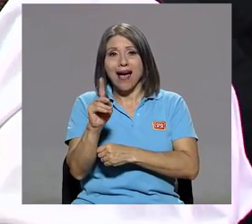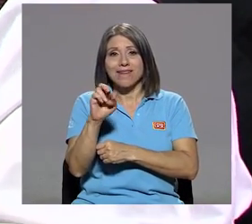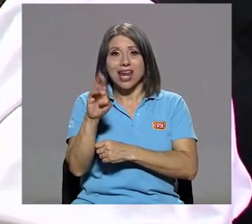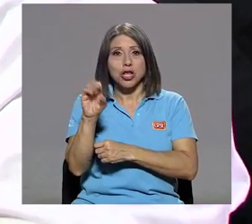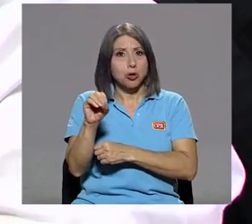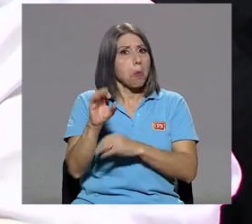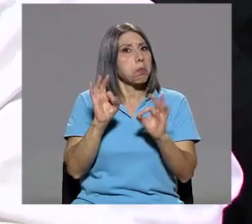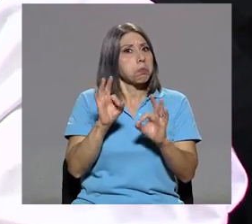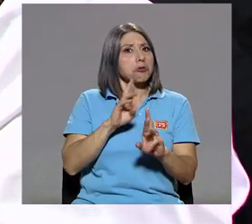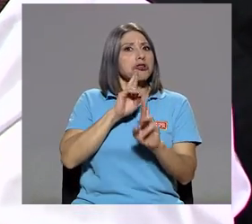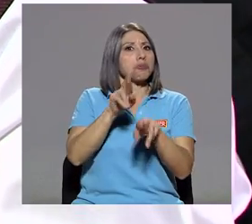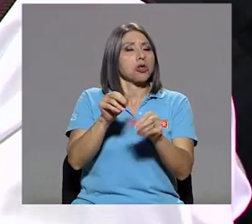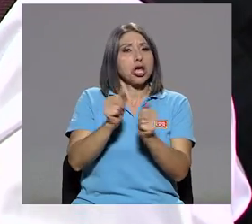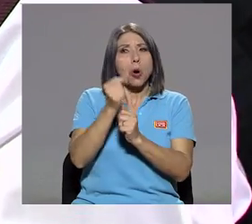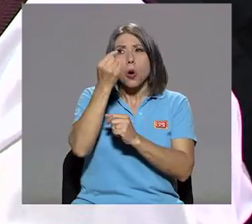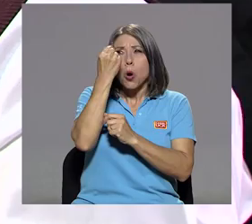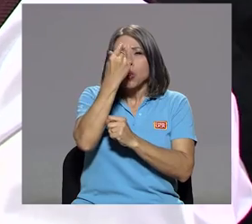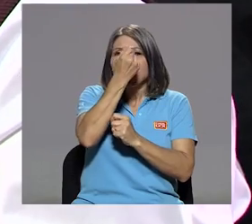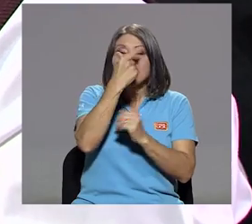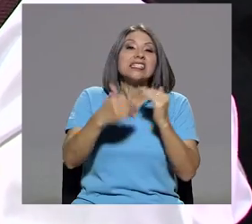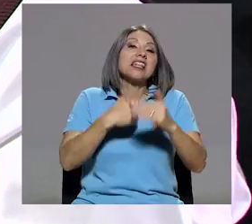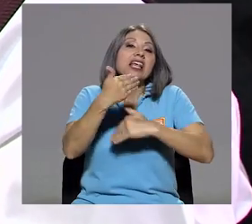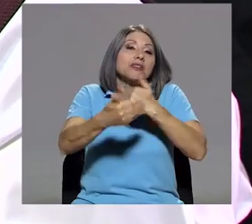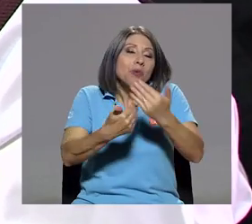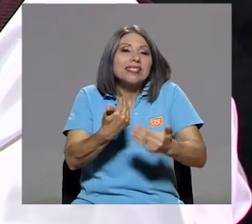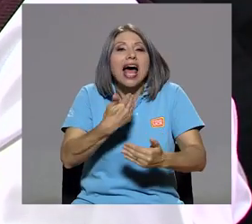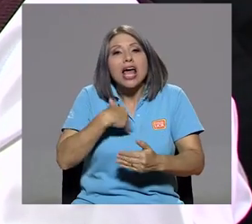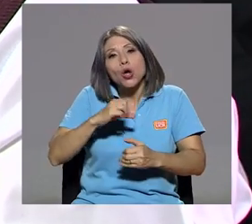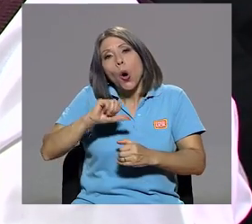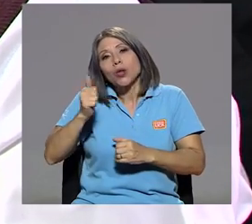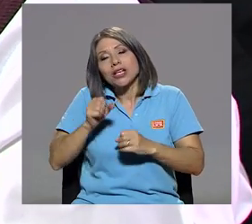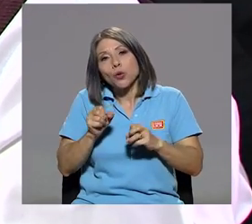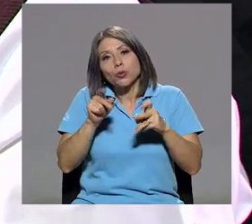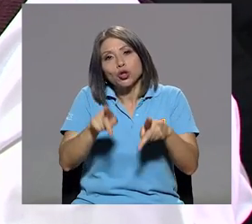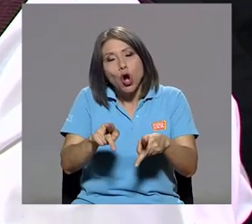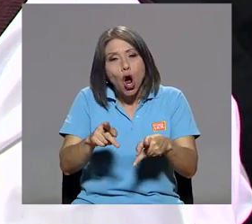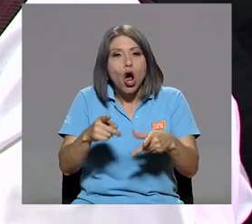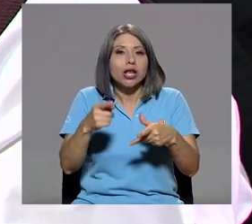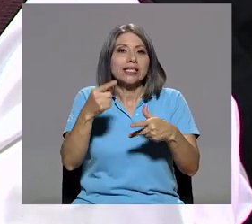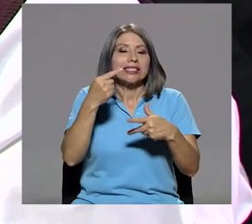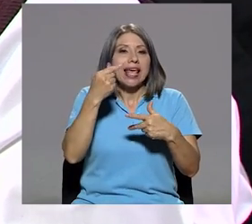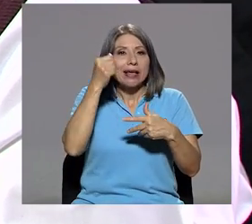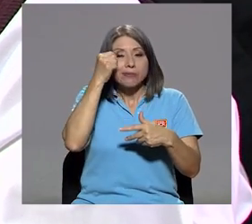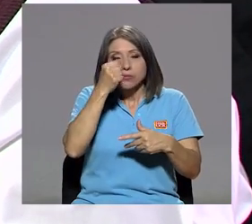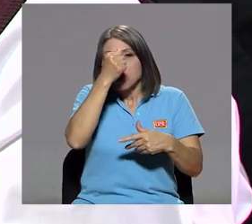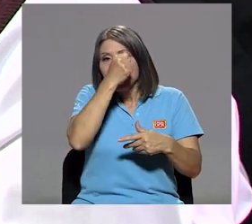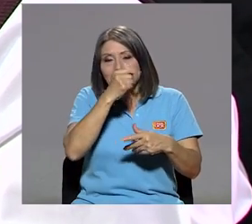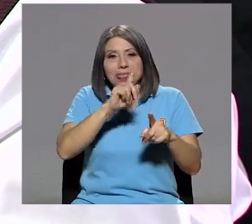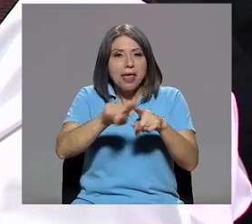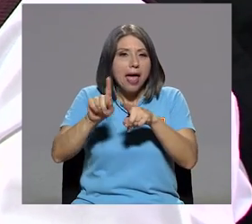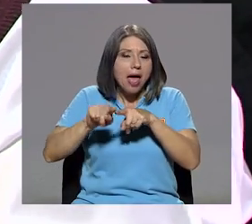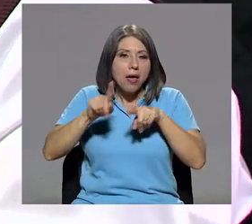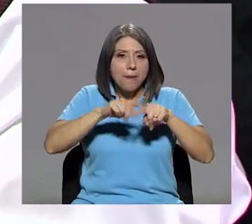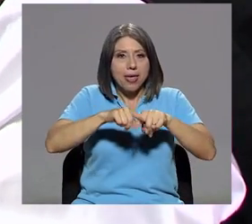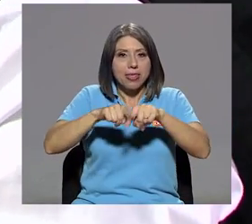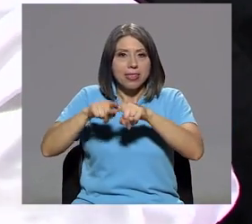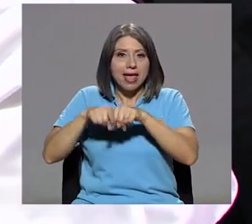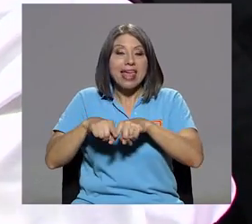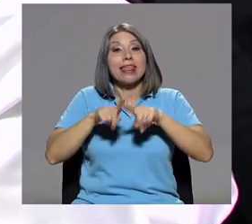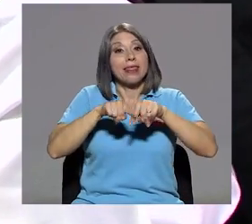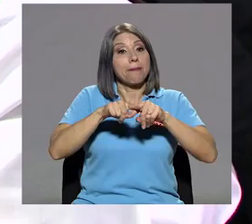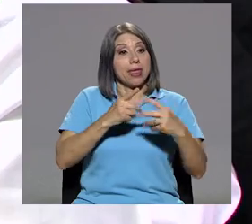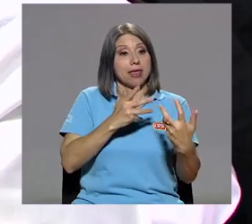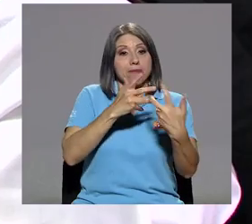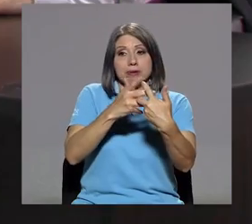de ahí, pues cirugías hay diferentes tipos, que eso cada vez acelera más en cuanto a la calidad y cantidad de dispositivos. Y se escoge de acuerdo a